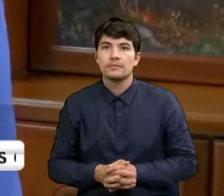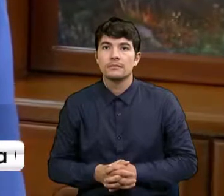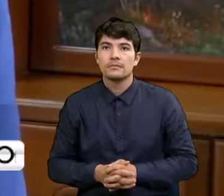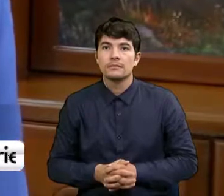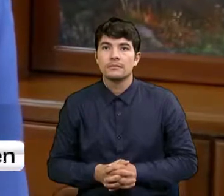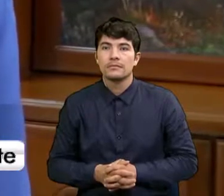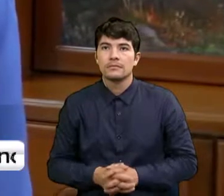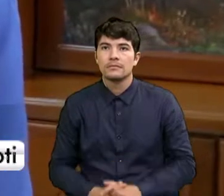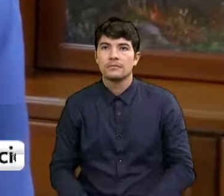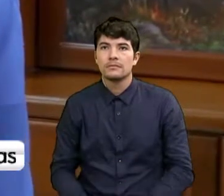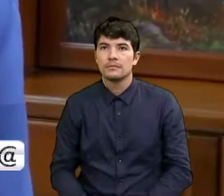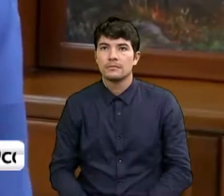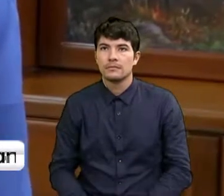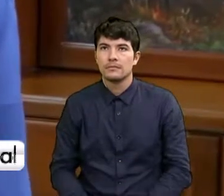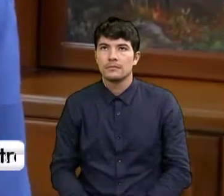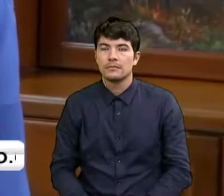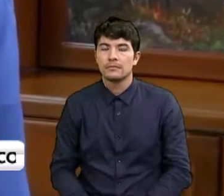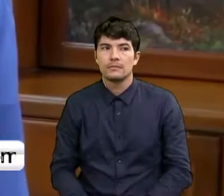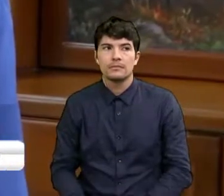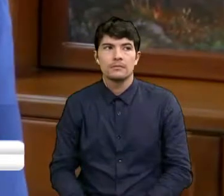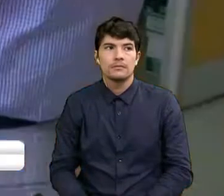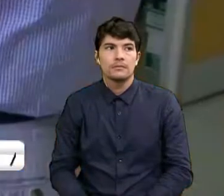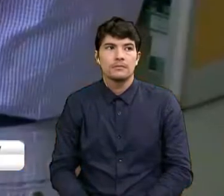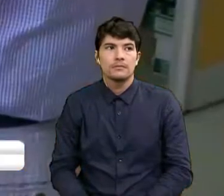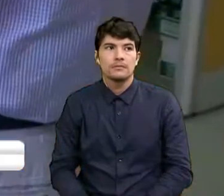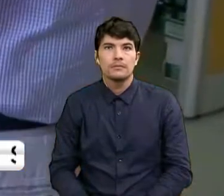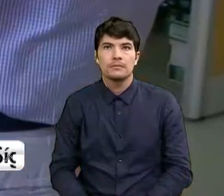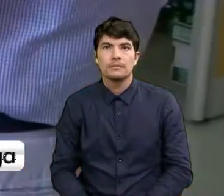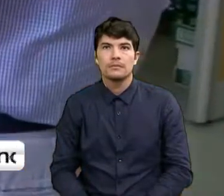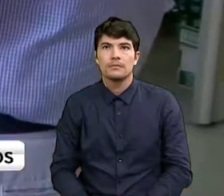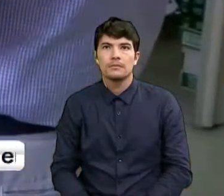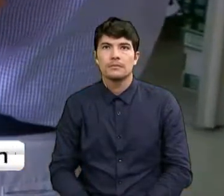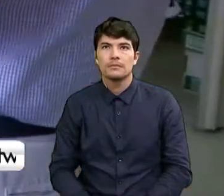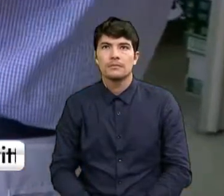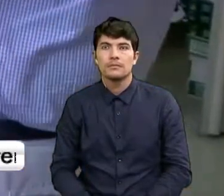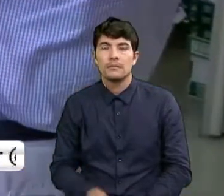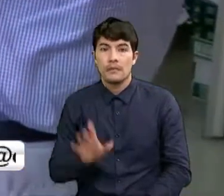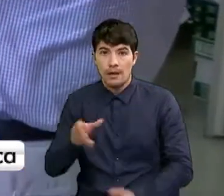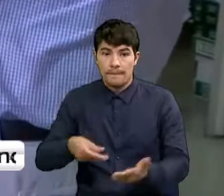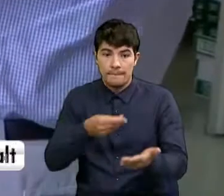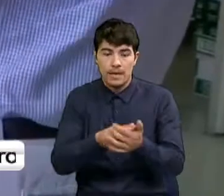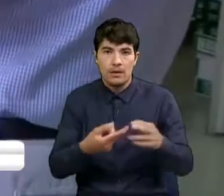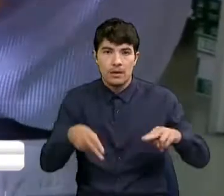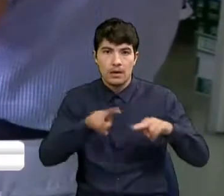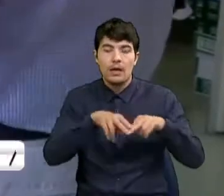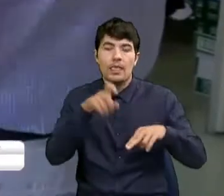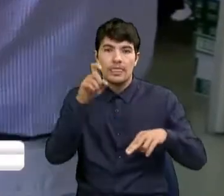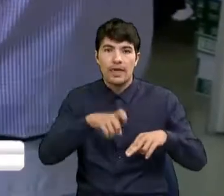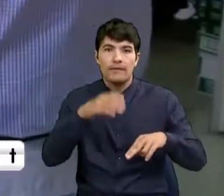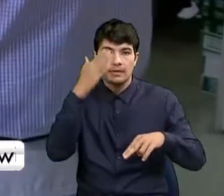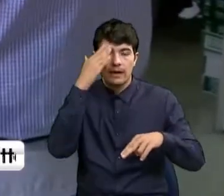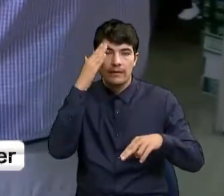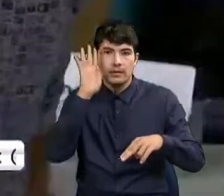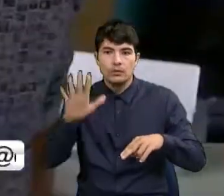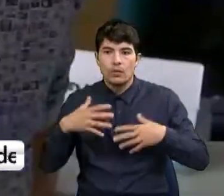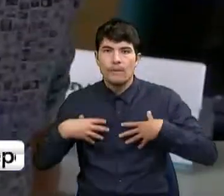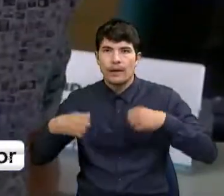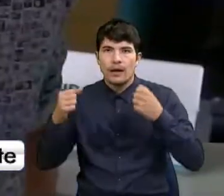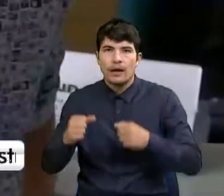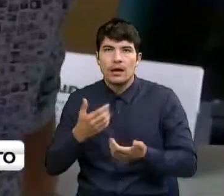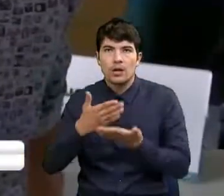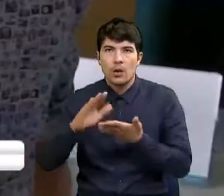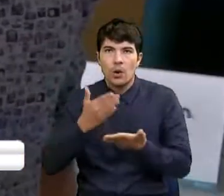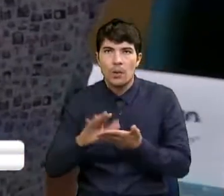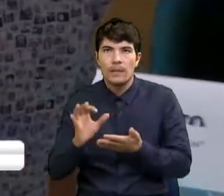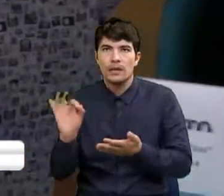contribuyentes durante el año inmediatamente anterior para la liquidación de este impuesto también se tiene en cuenta el patrimonio compras